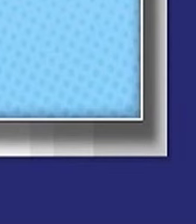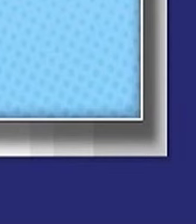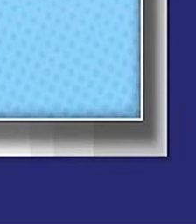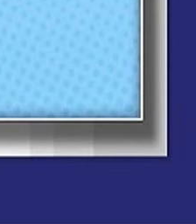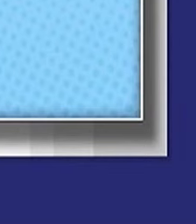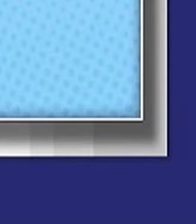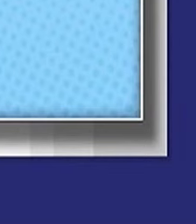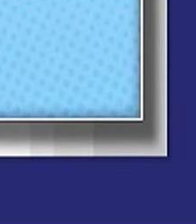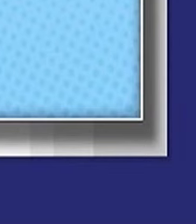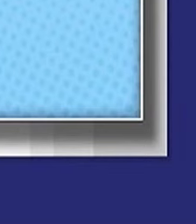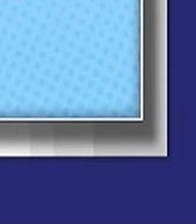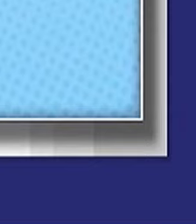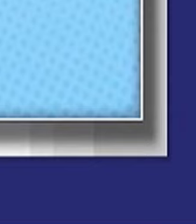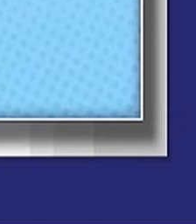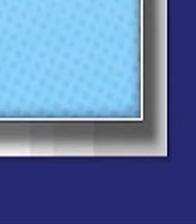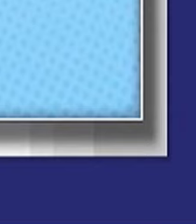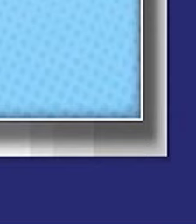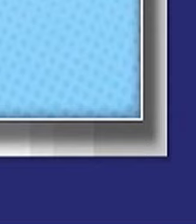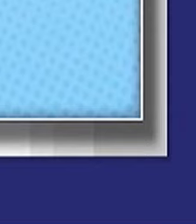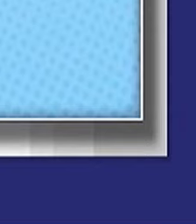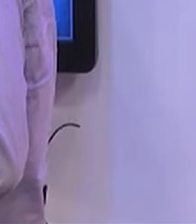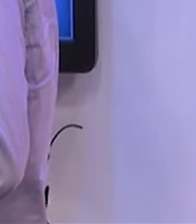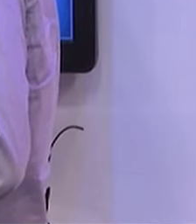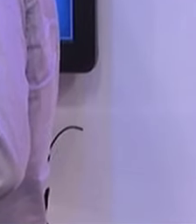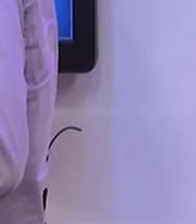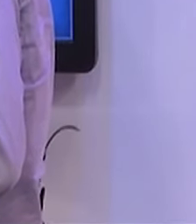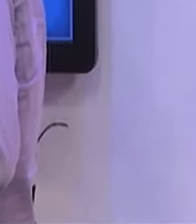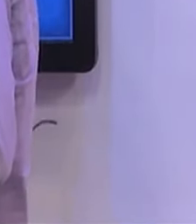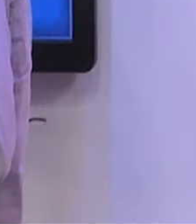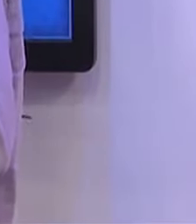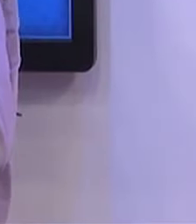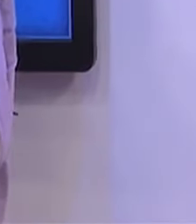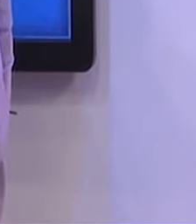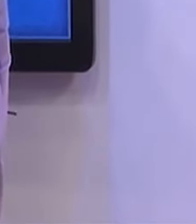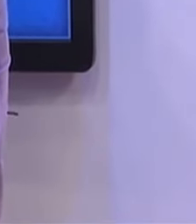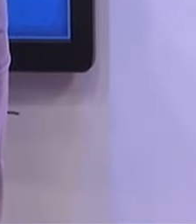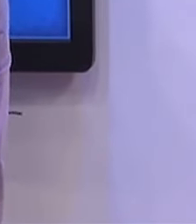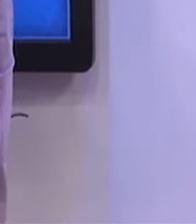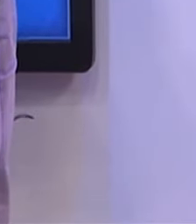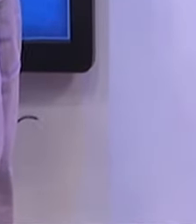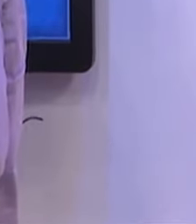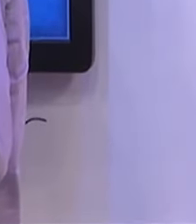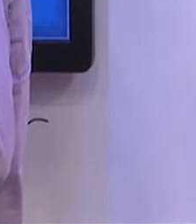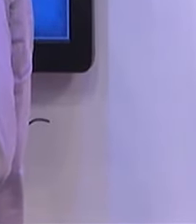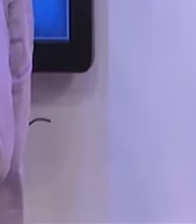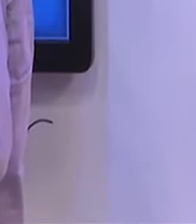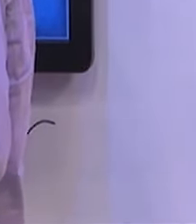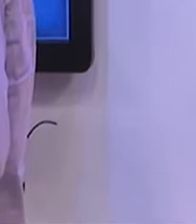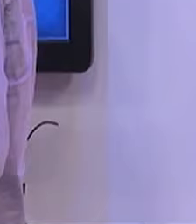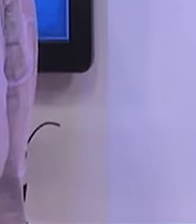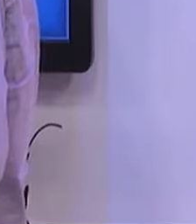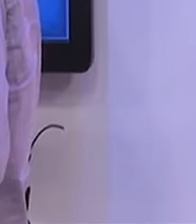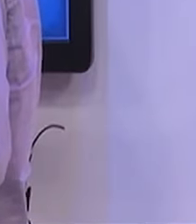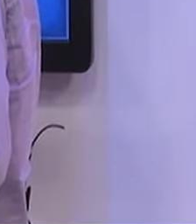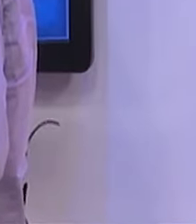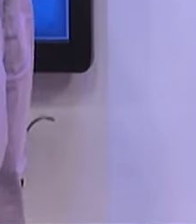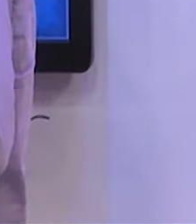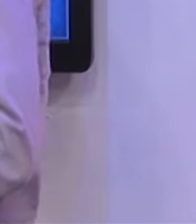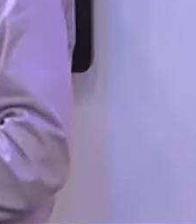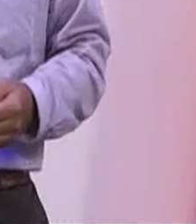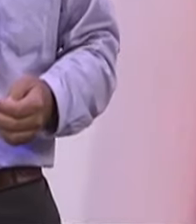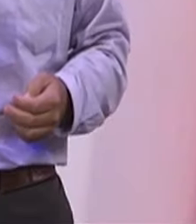oraciones con last week, this month, next year. last Monday, this United, next